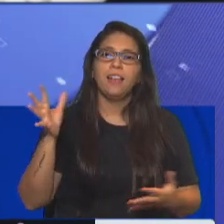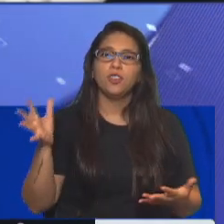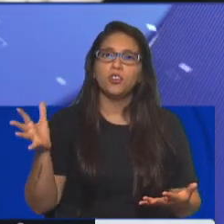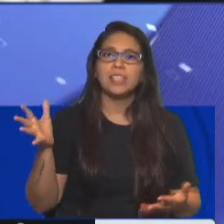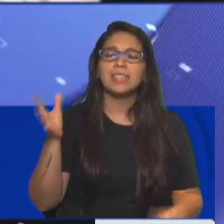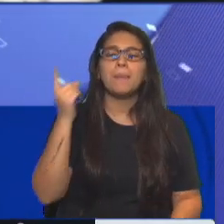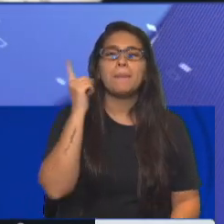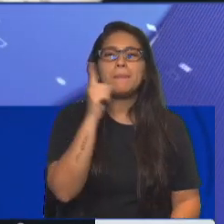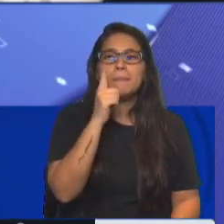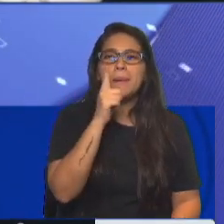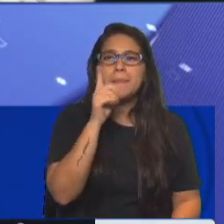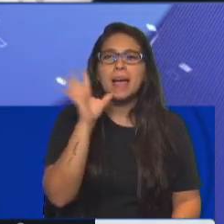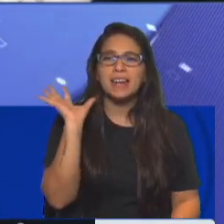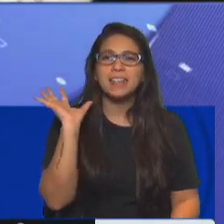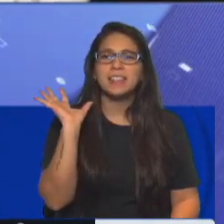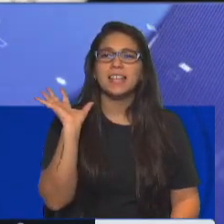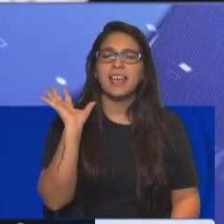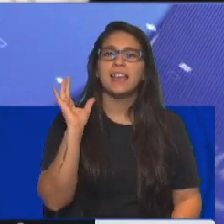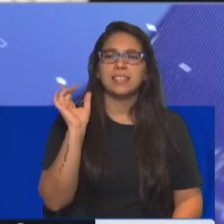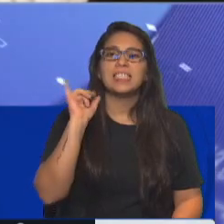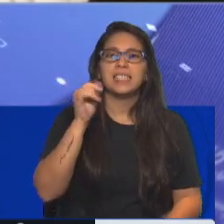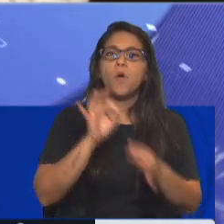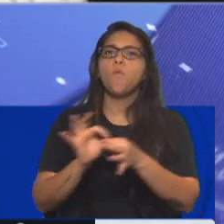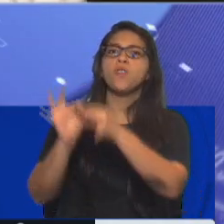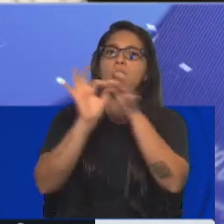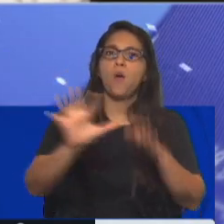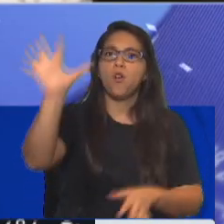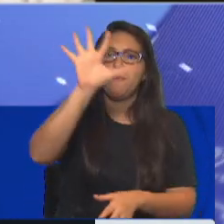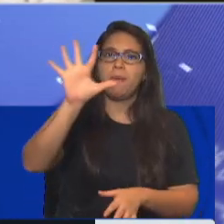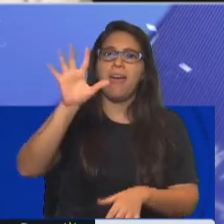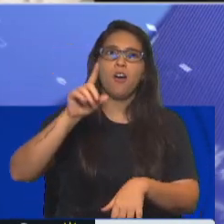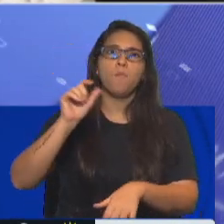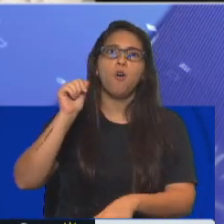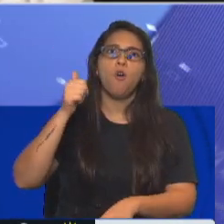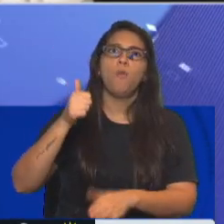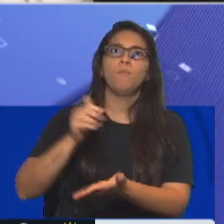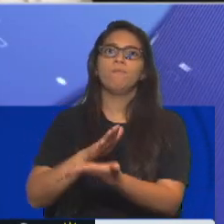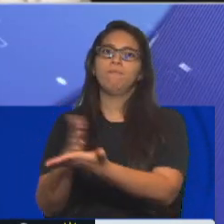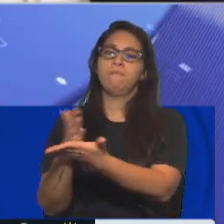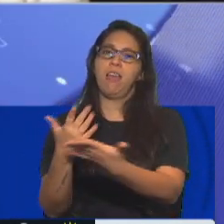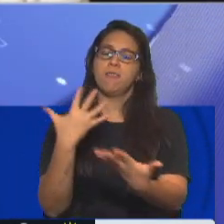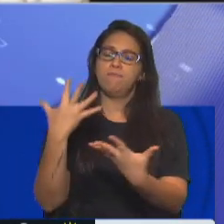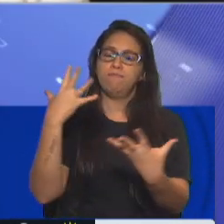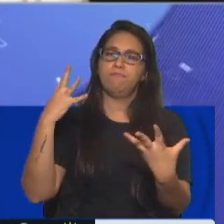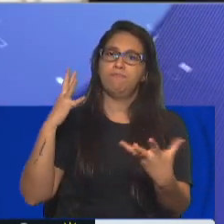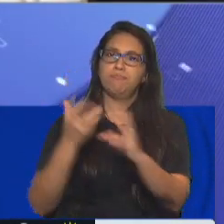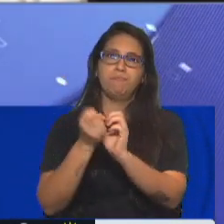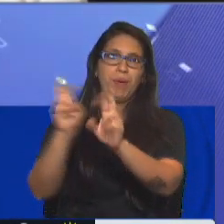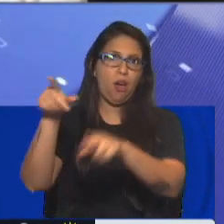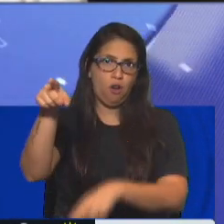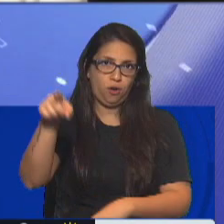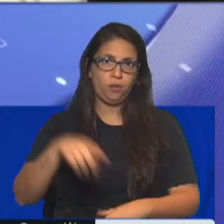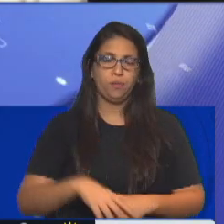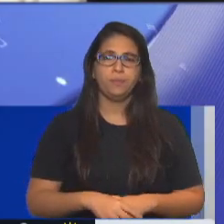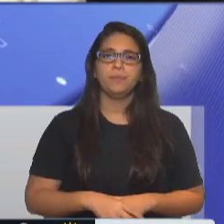más compleja hoy sí es la de la Unión Europea. Florencia, con este planteo que hacías de que Estados Unidos quizás no